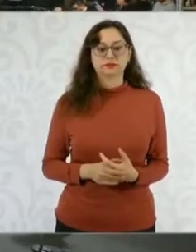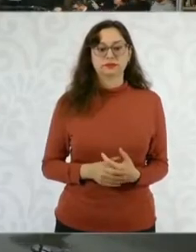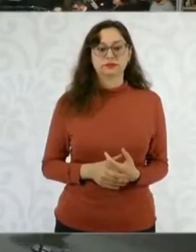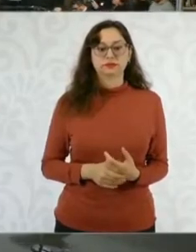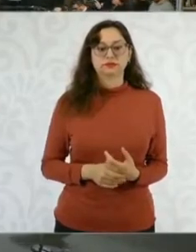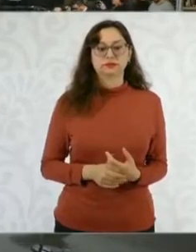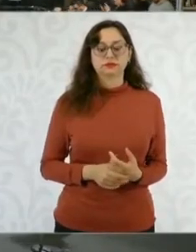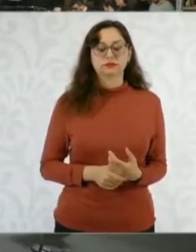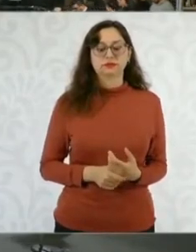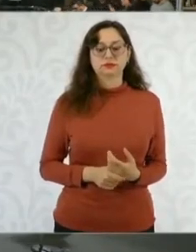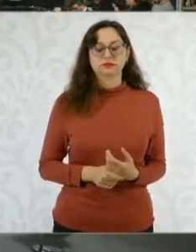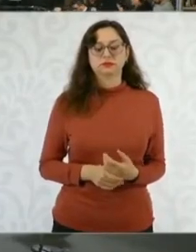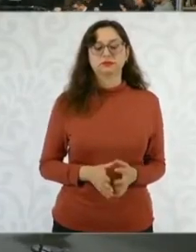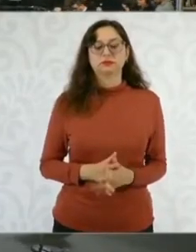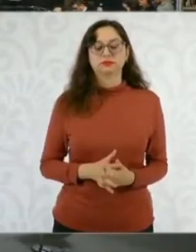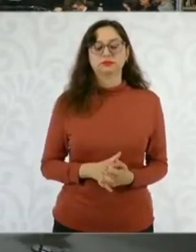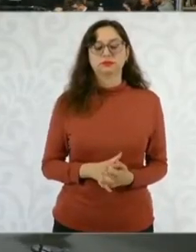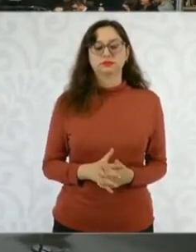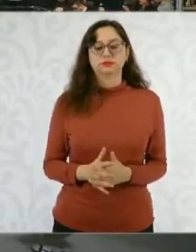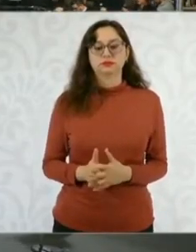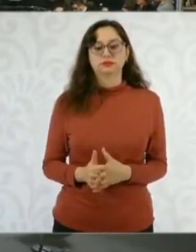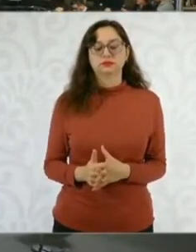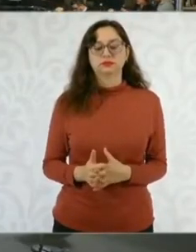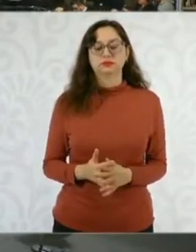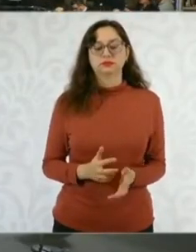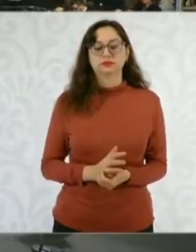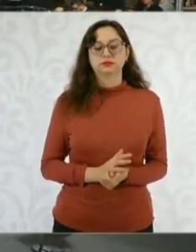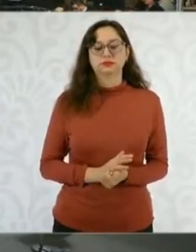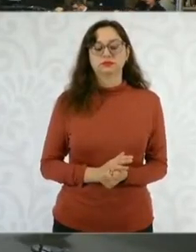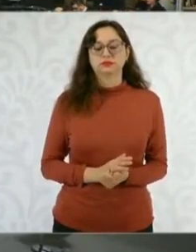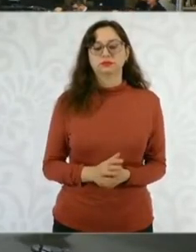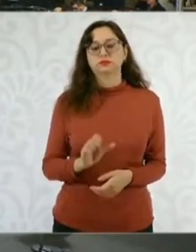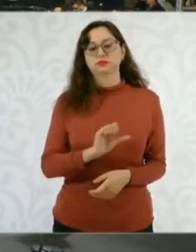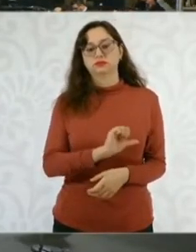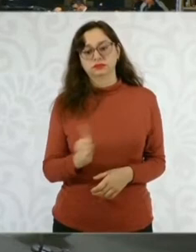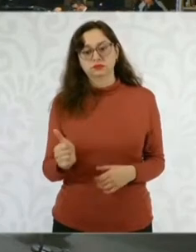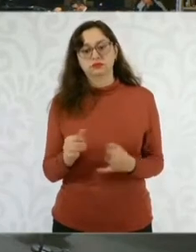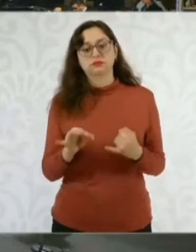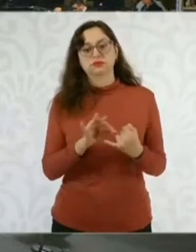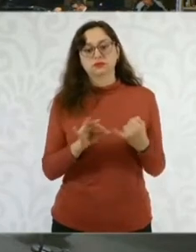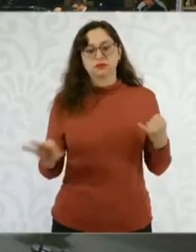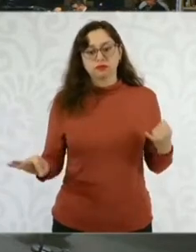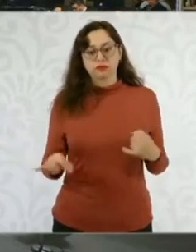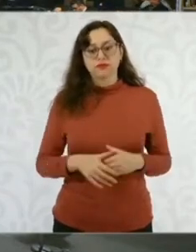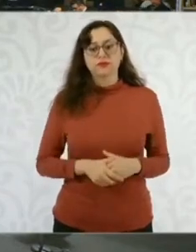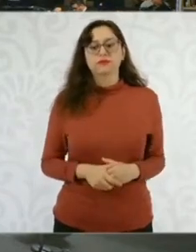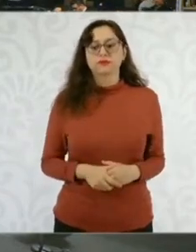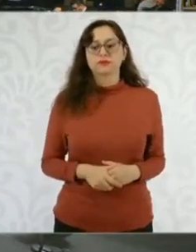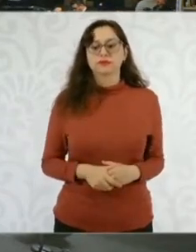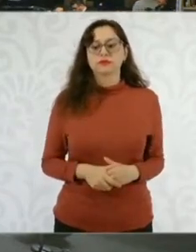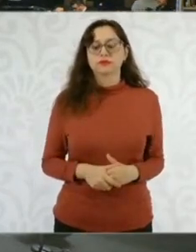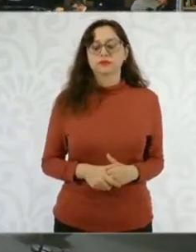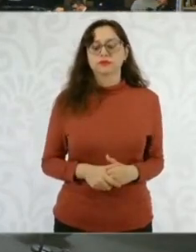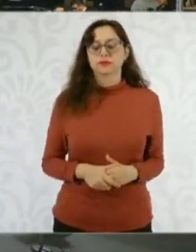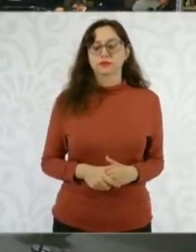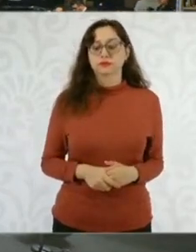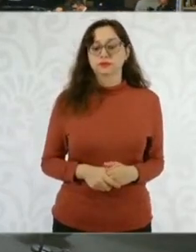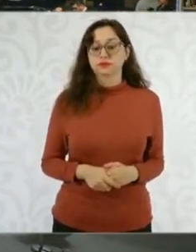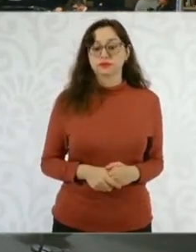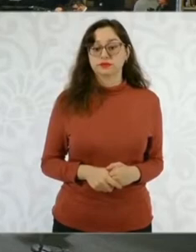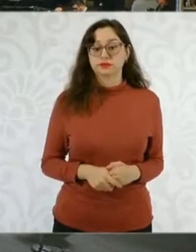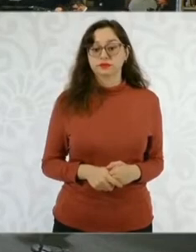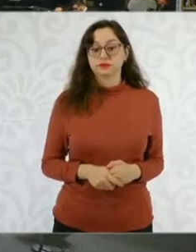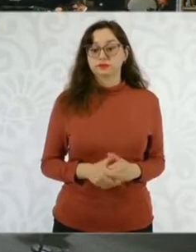Y por último, Presidenta, Sí. si me permite, el tema de la violencia de género,